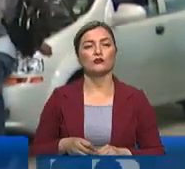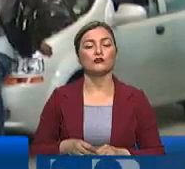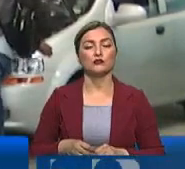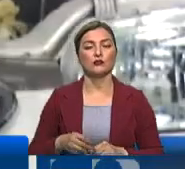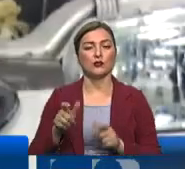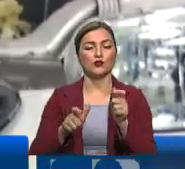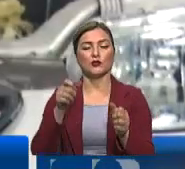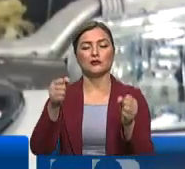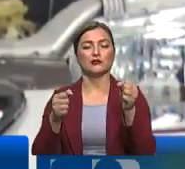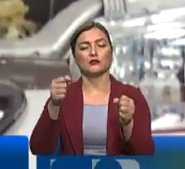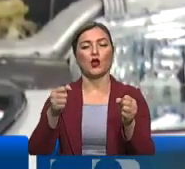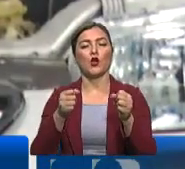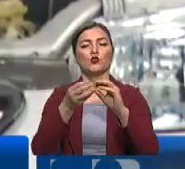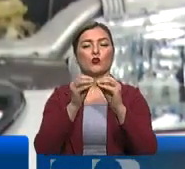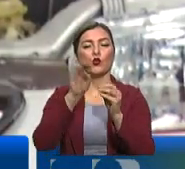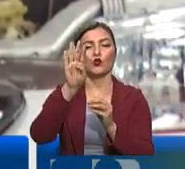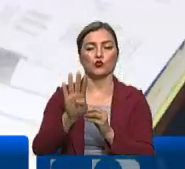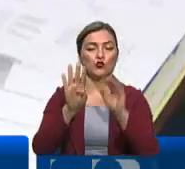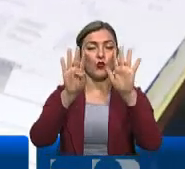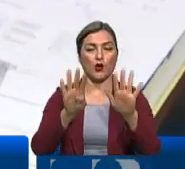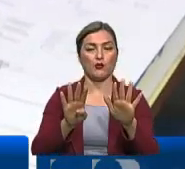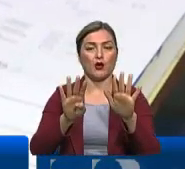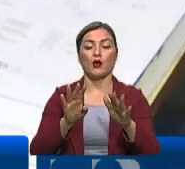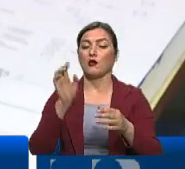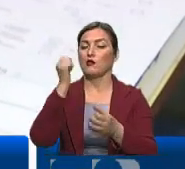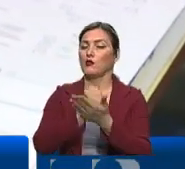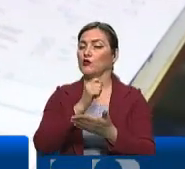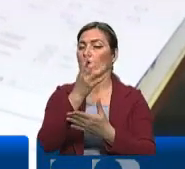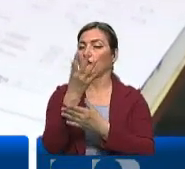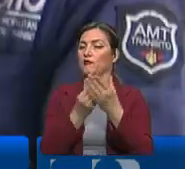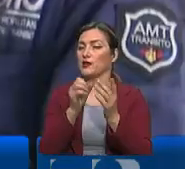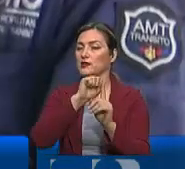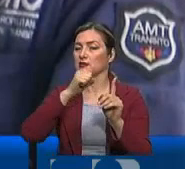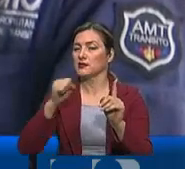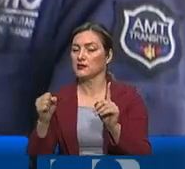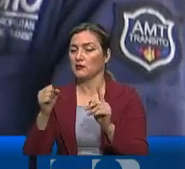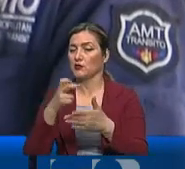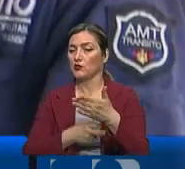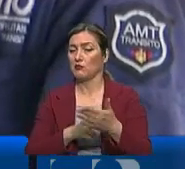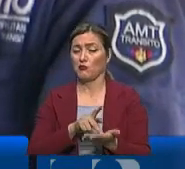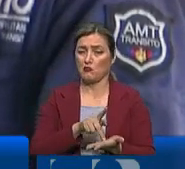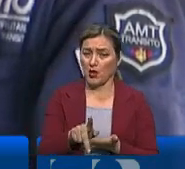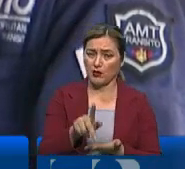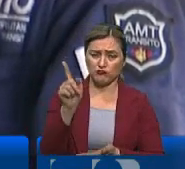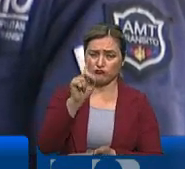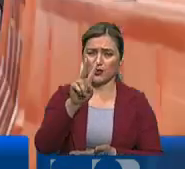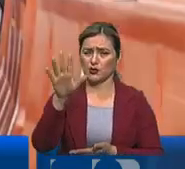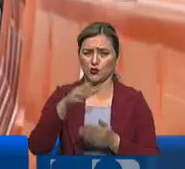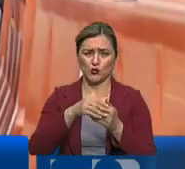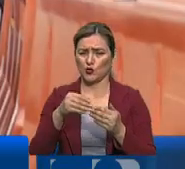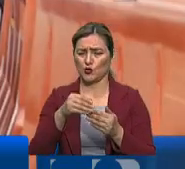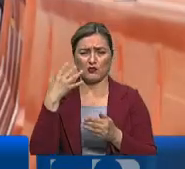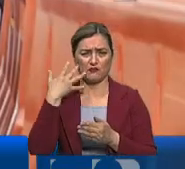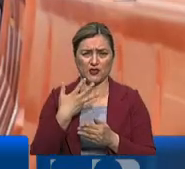vehículos terminados en 9 y no pudieron matricular en octubre debido a esta falla en el sistema, no deberán pagar la multa de $25